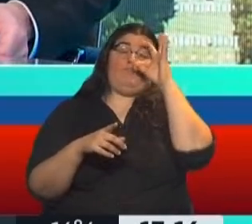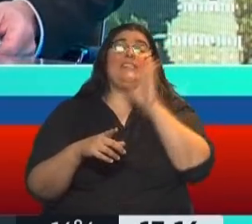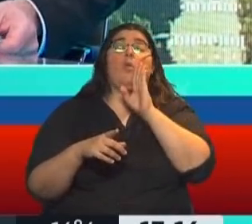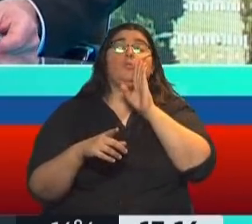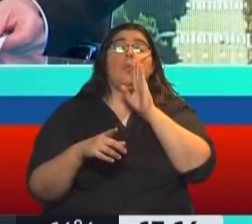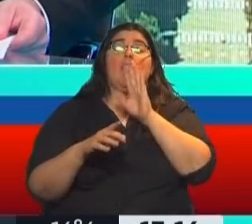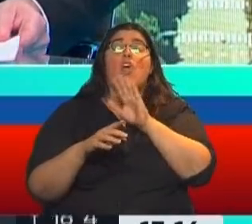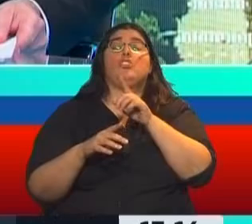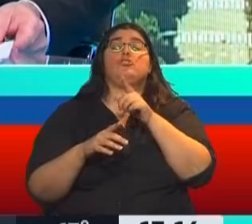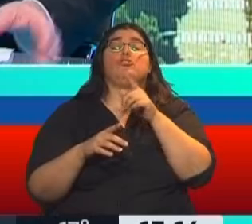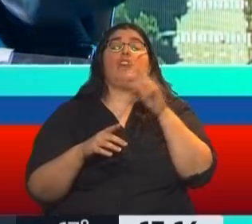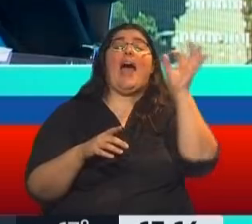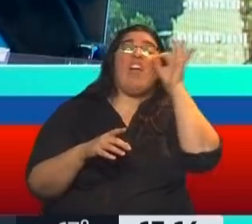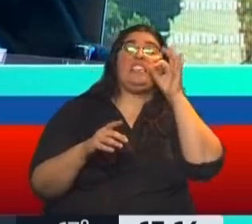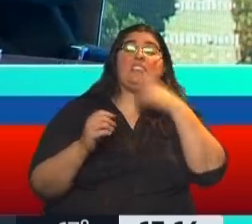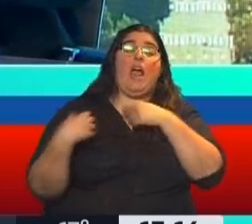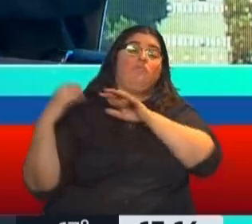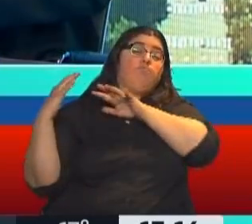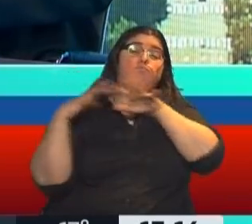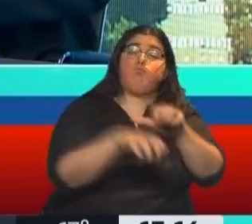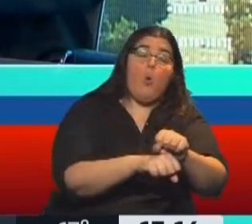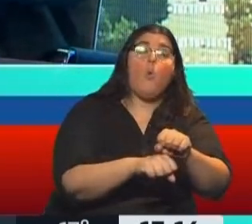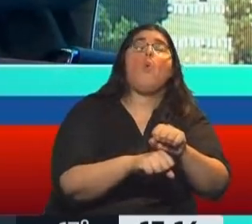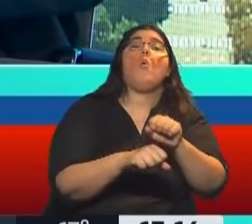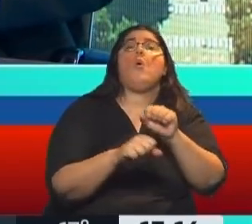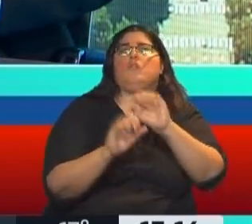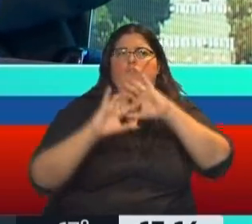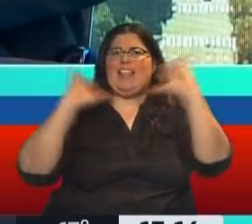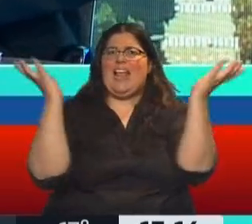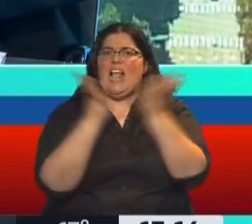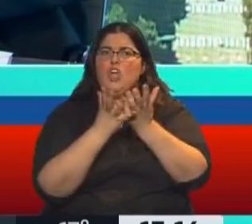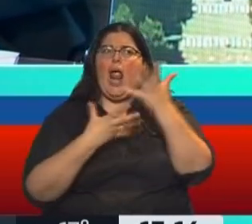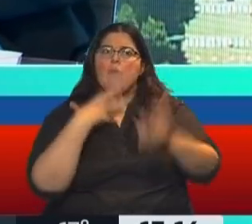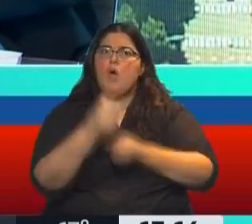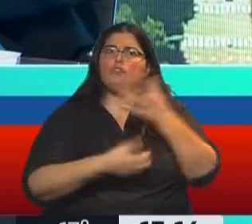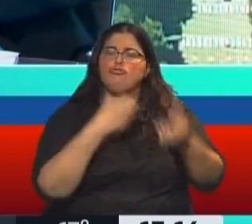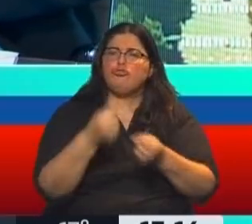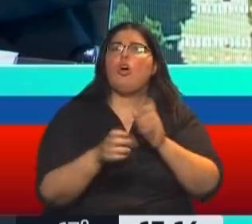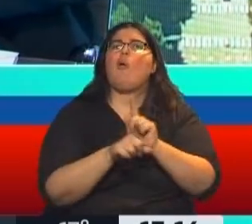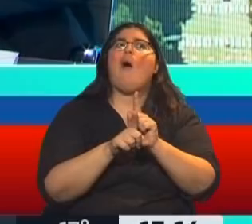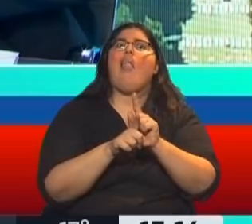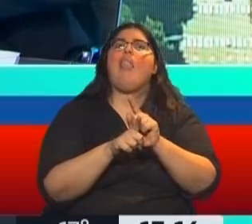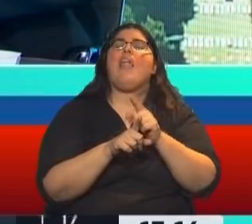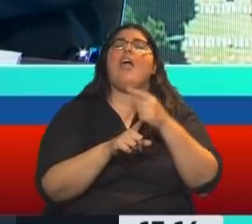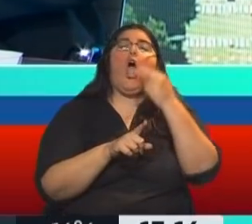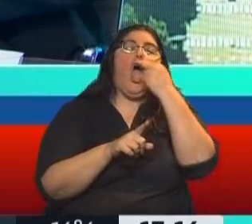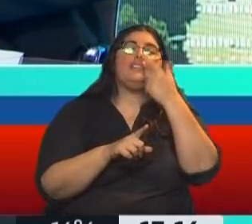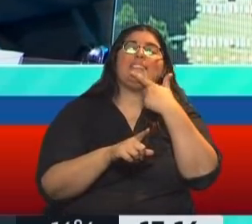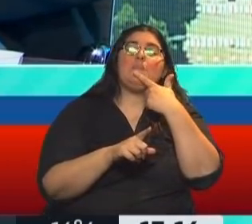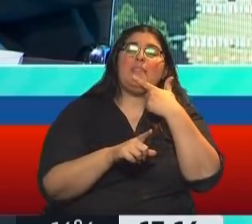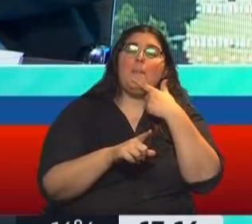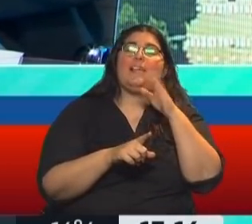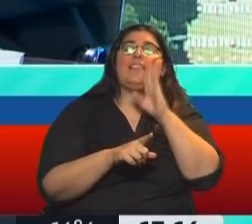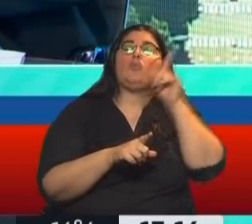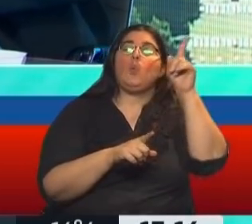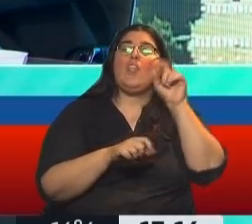Afganistán después del 11 de septiembre con el acompañamiento de la comunidad internacional y como represalia, digamos, a los atentados del 11 de septiembre